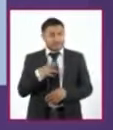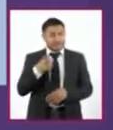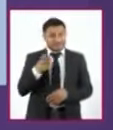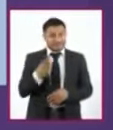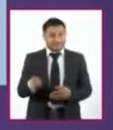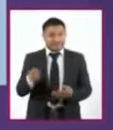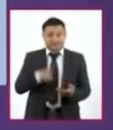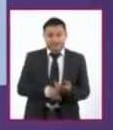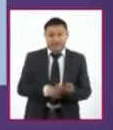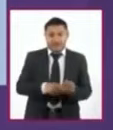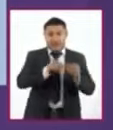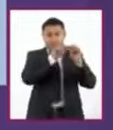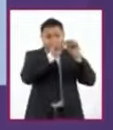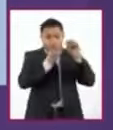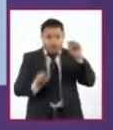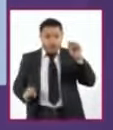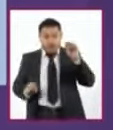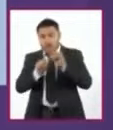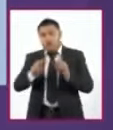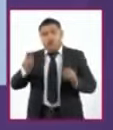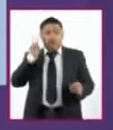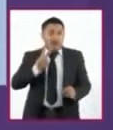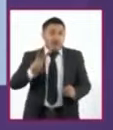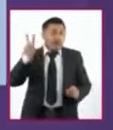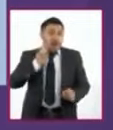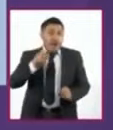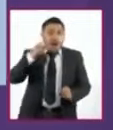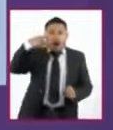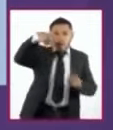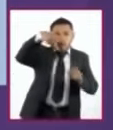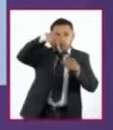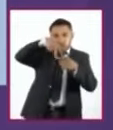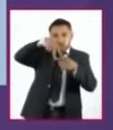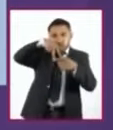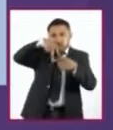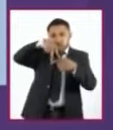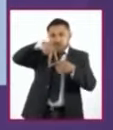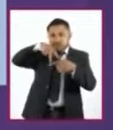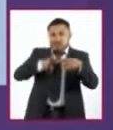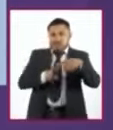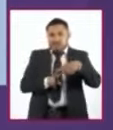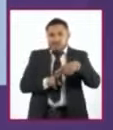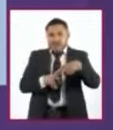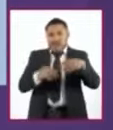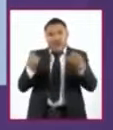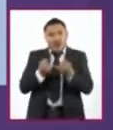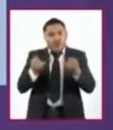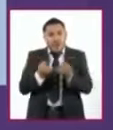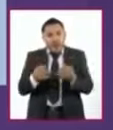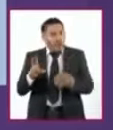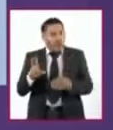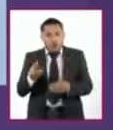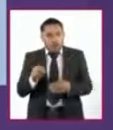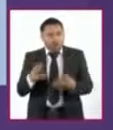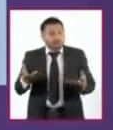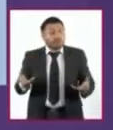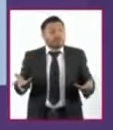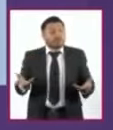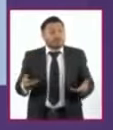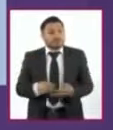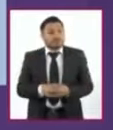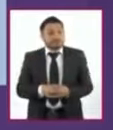que lo divida y veamos si las dos figuras que se forman al cortarla son iguales. Podemos